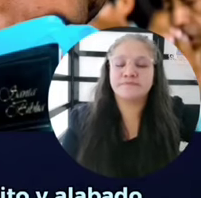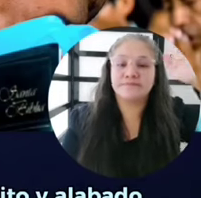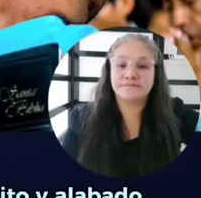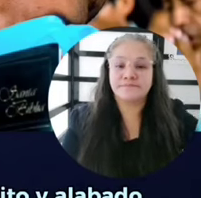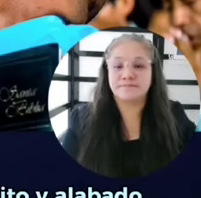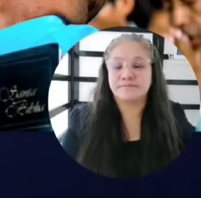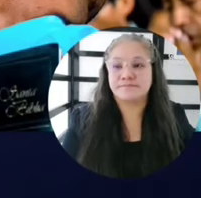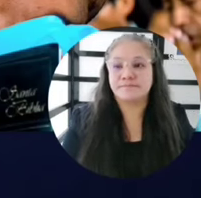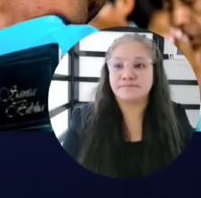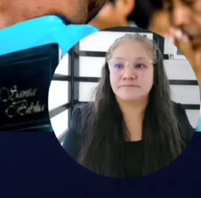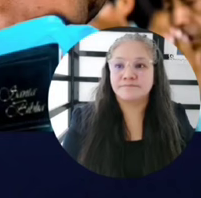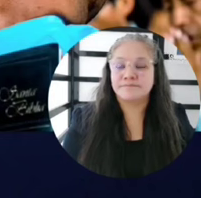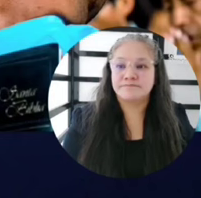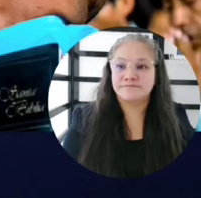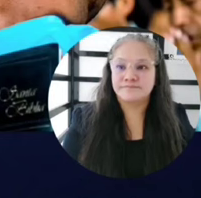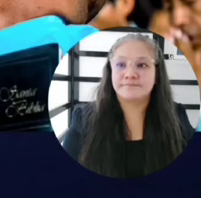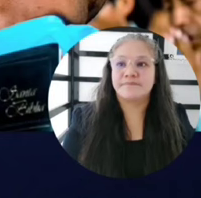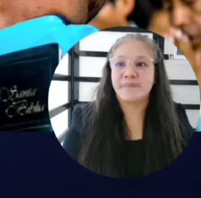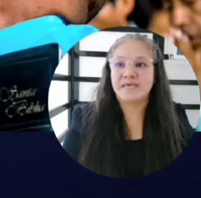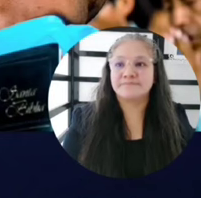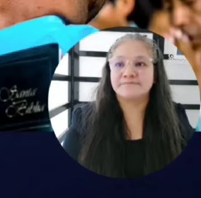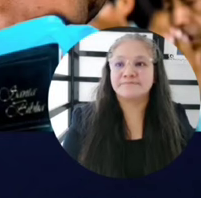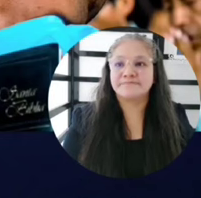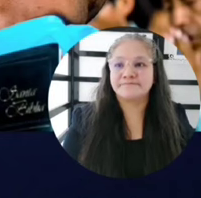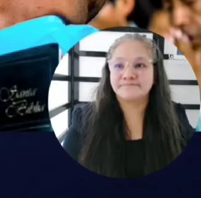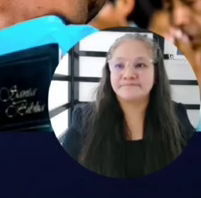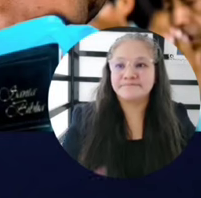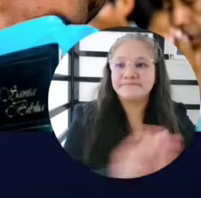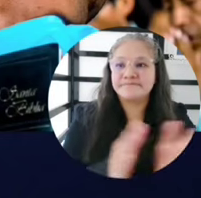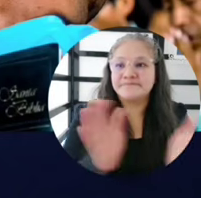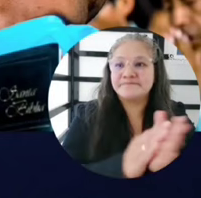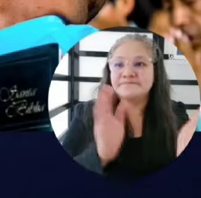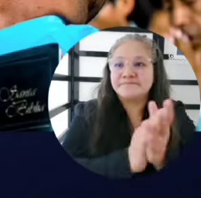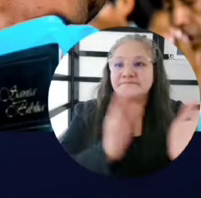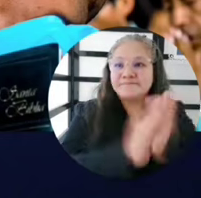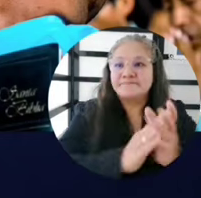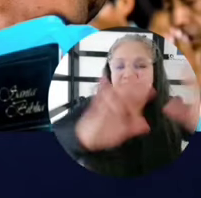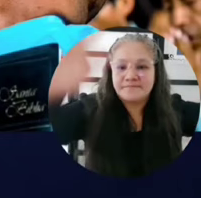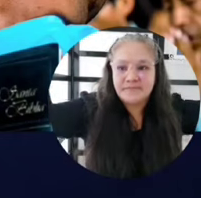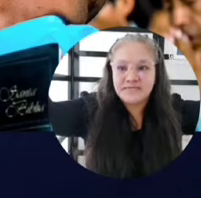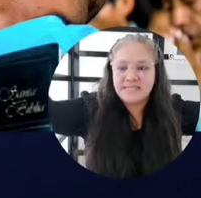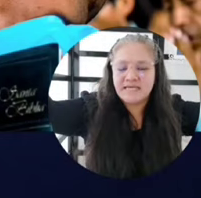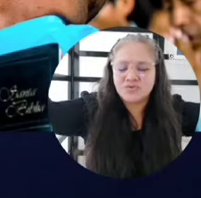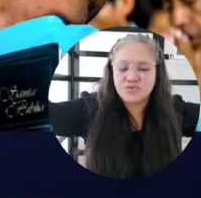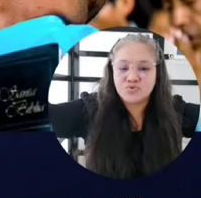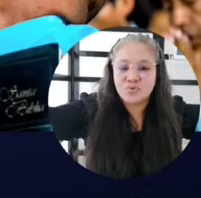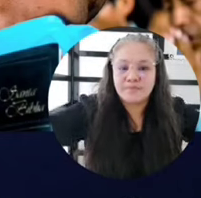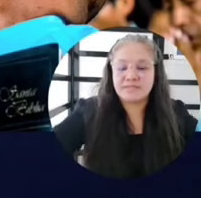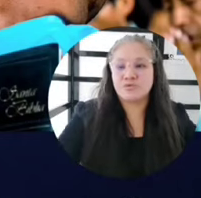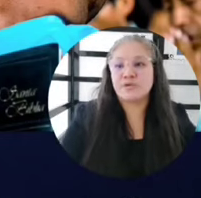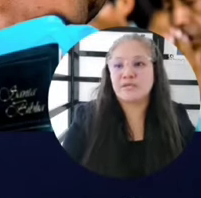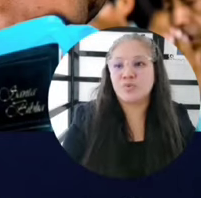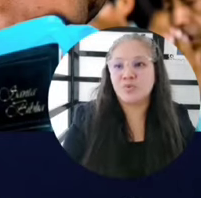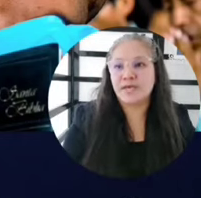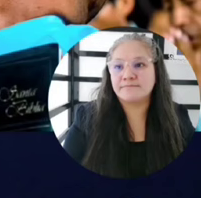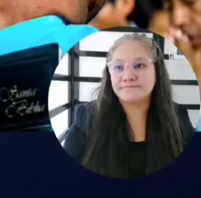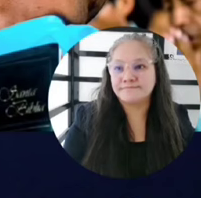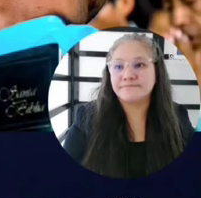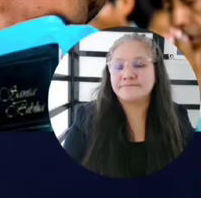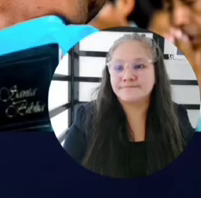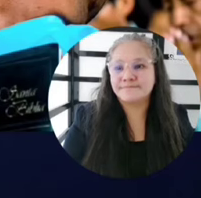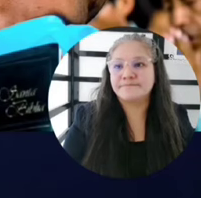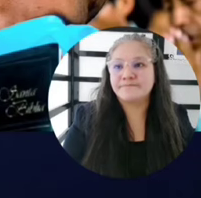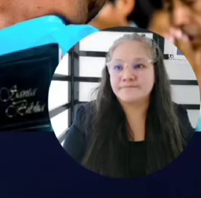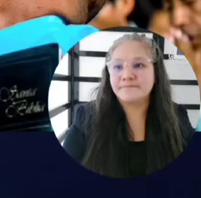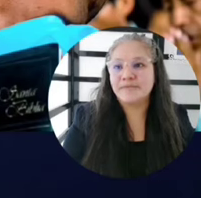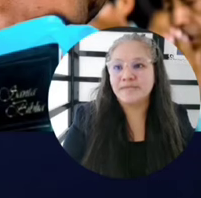dejó este bendito libro. Libro que quebranta, que es como piedra que rompe, hermano. Amén. Como martillo que quebranta la